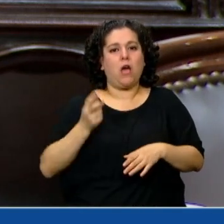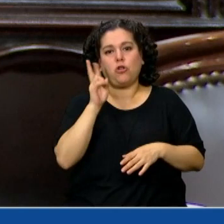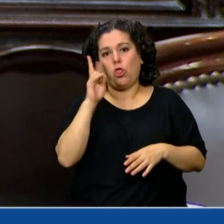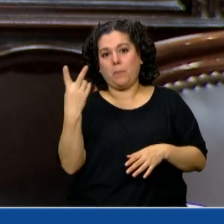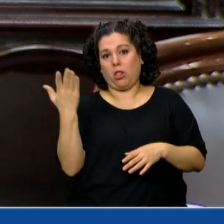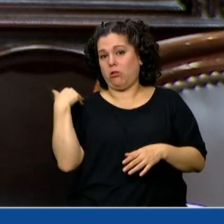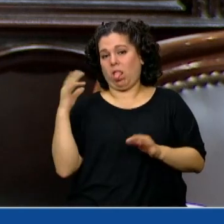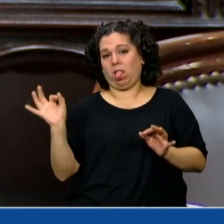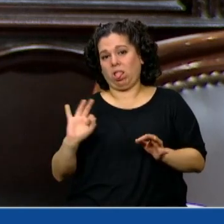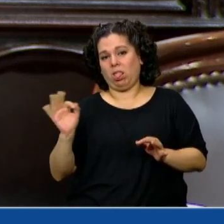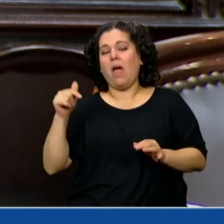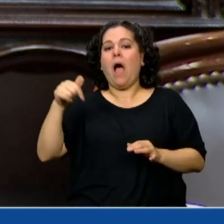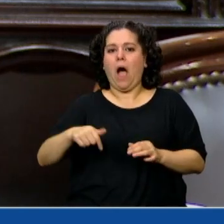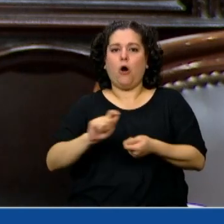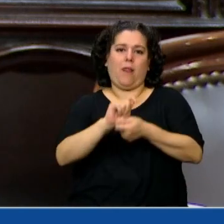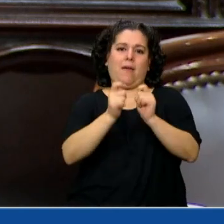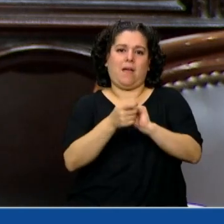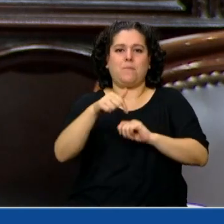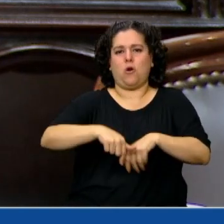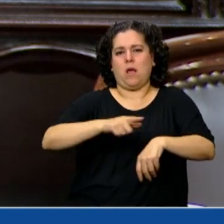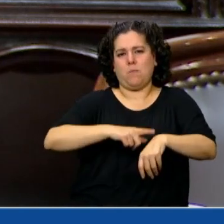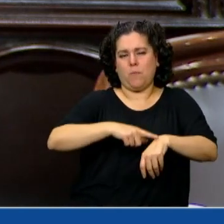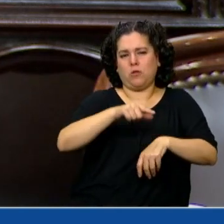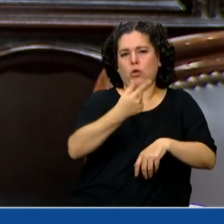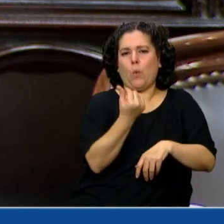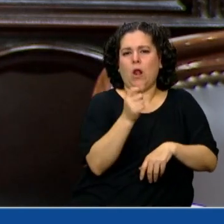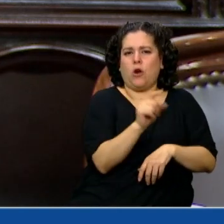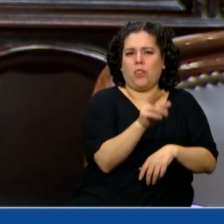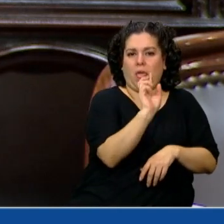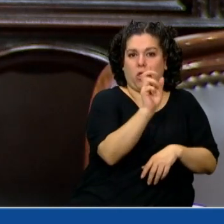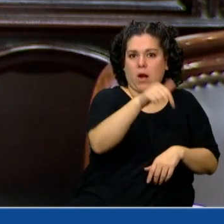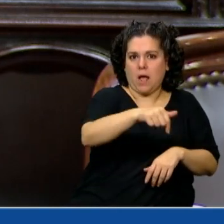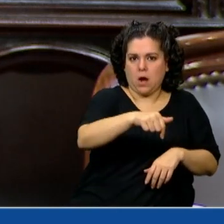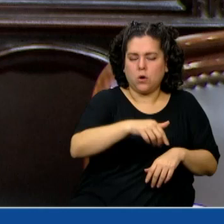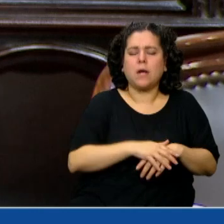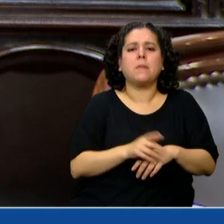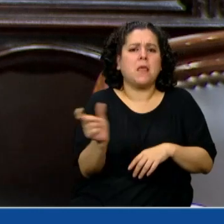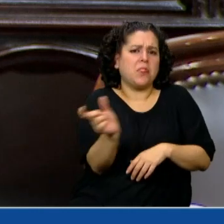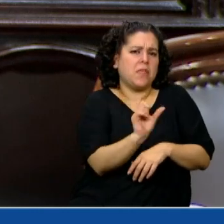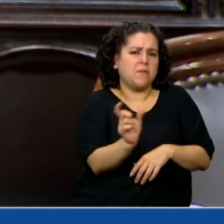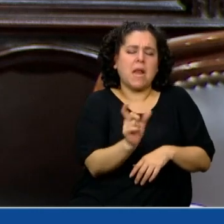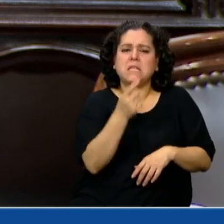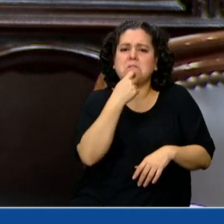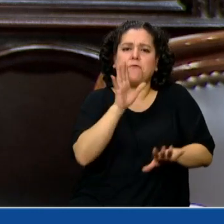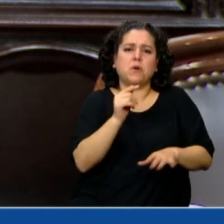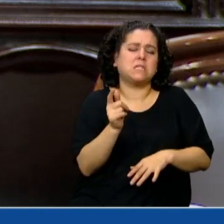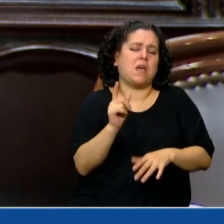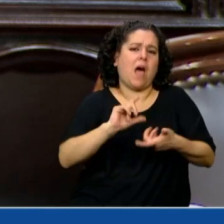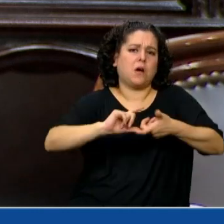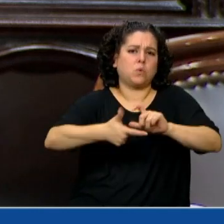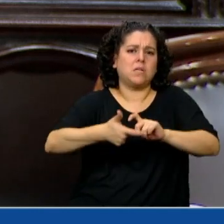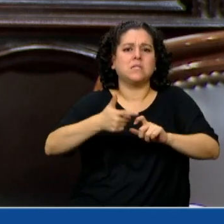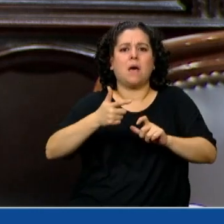hacerla ahora al tipo de cambio vigente, y como la diferencia, si la actualizamos por inflación